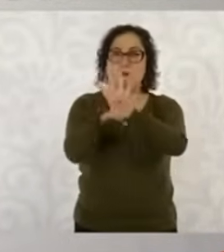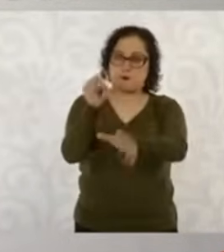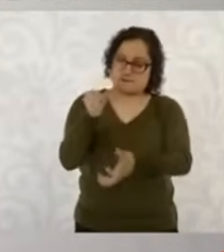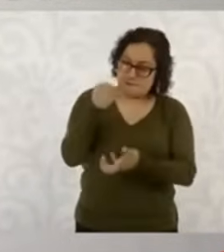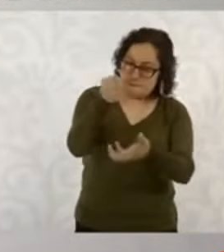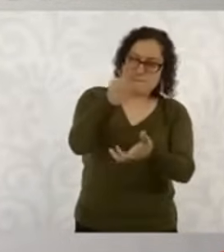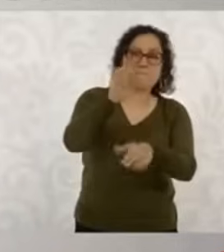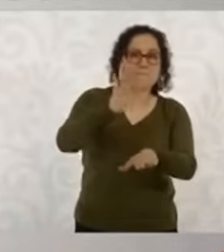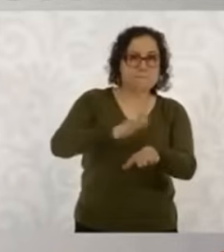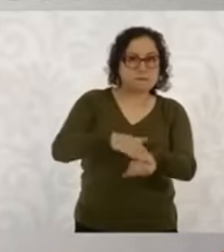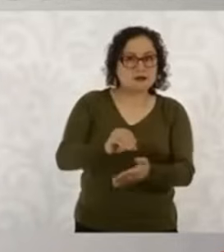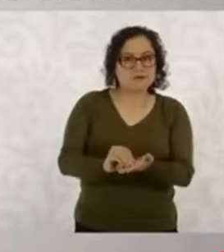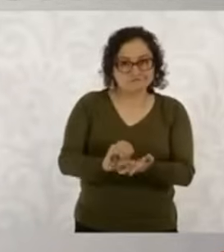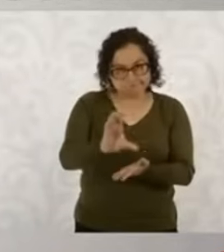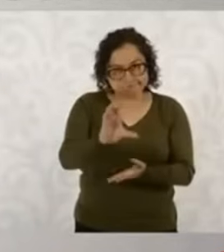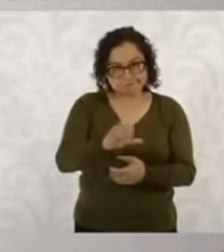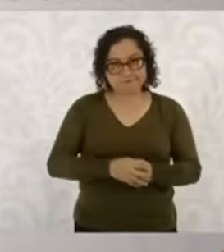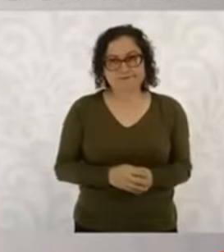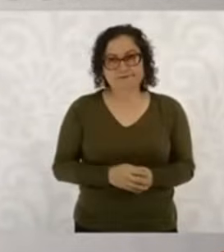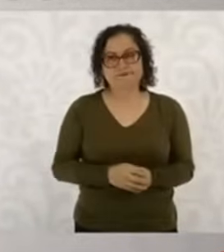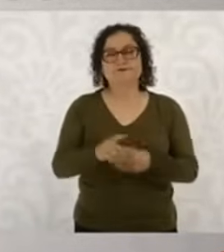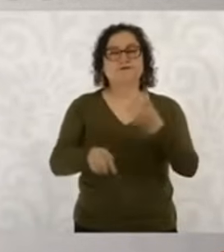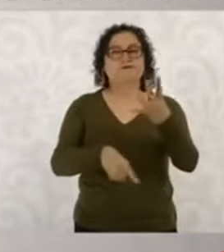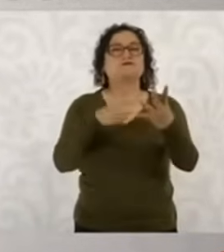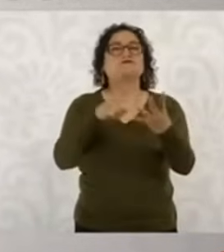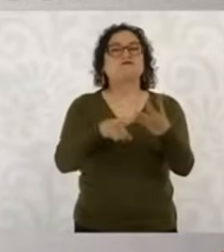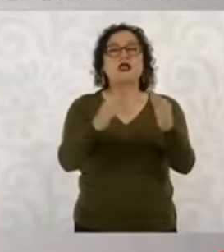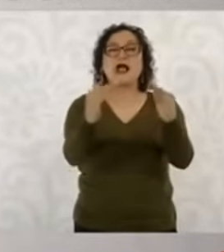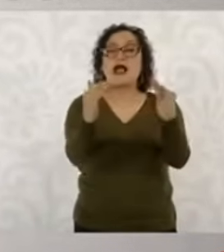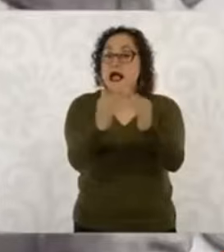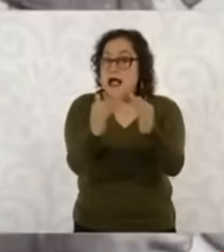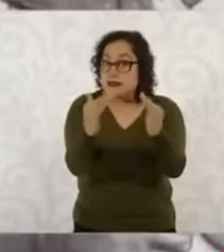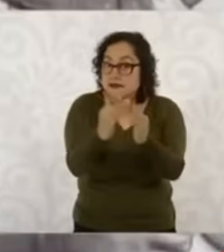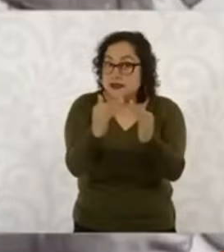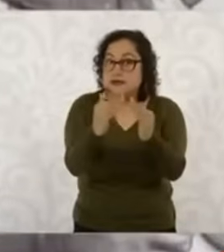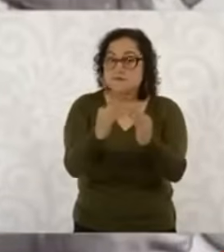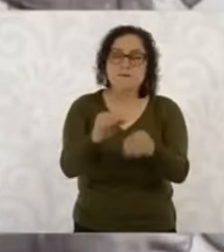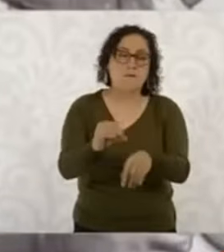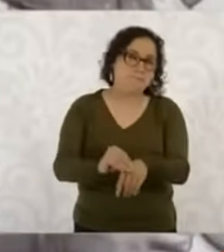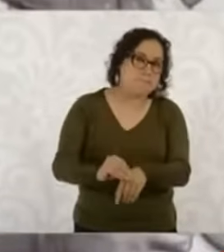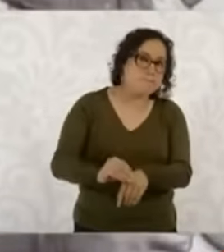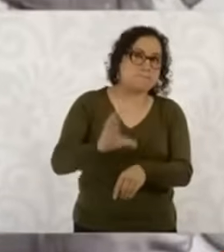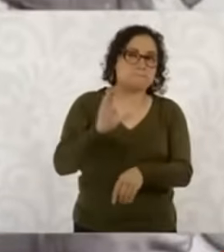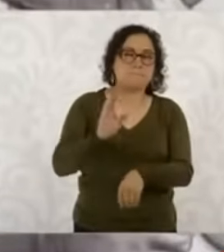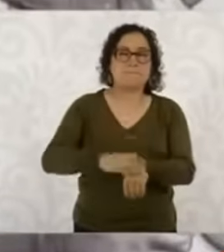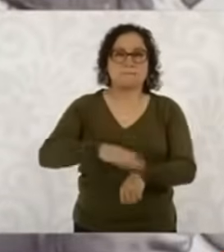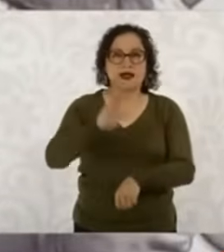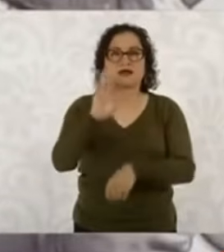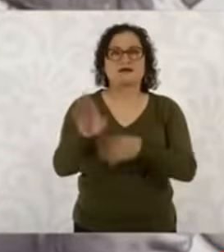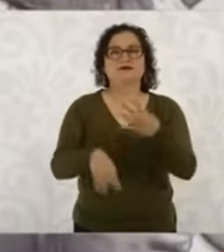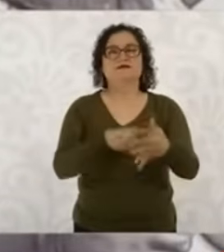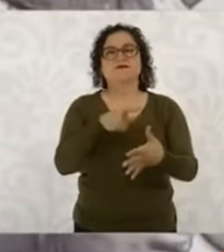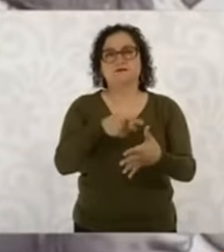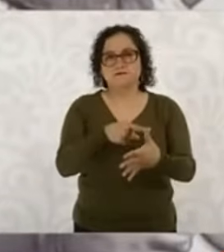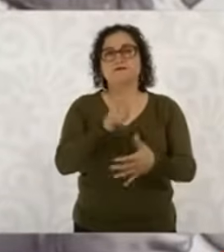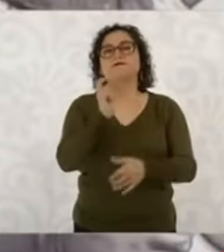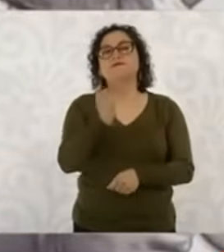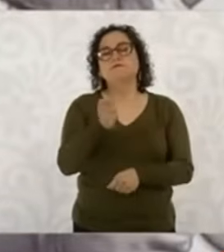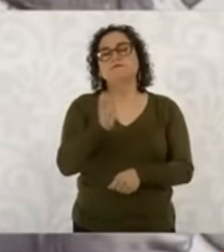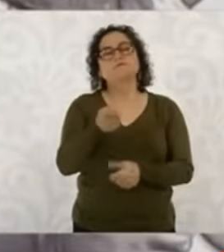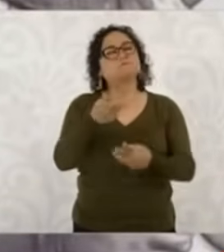aumenta. Vivienda, aumenta. Inversión pública para